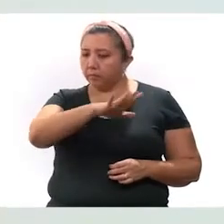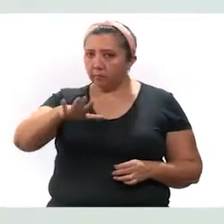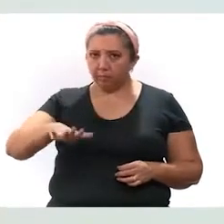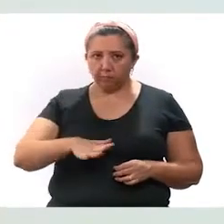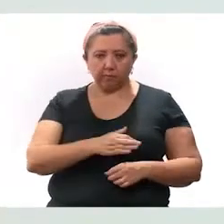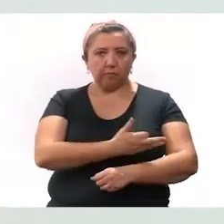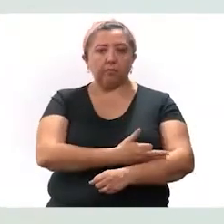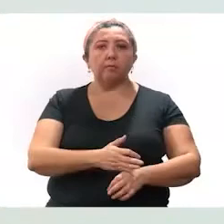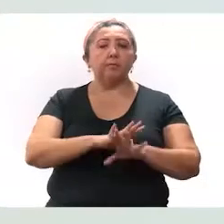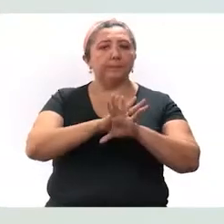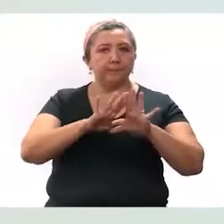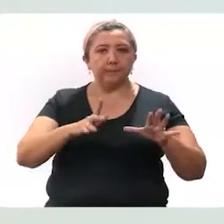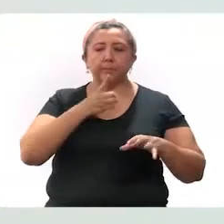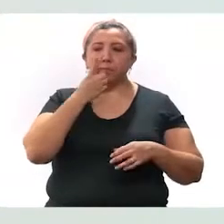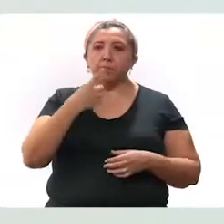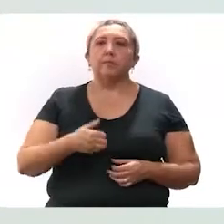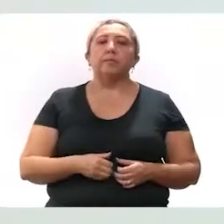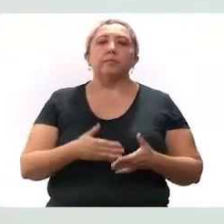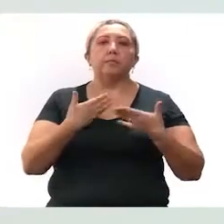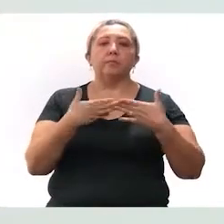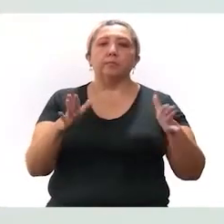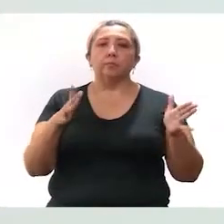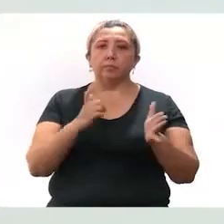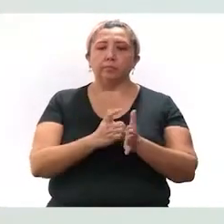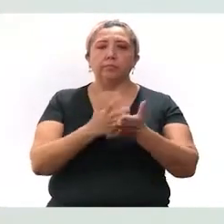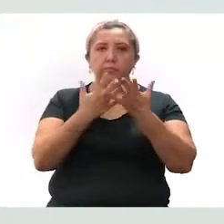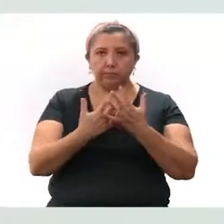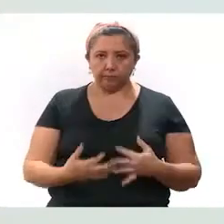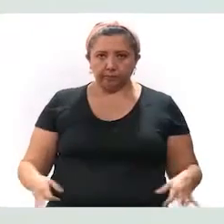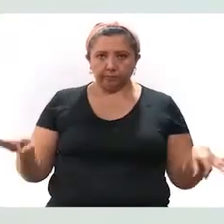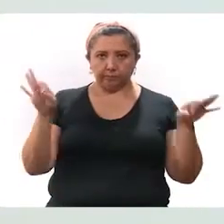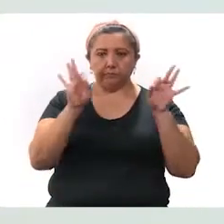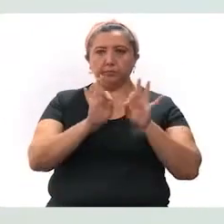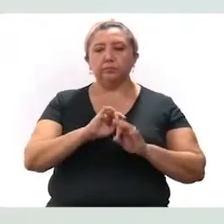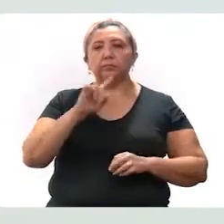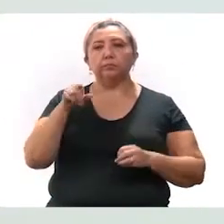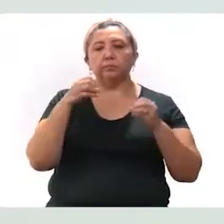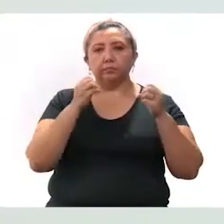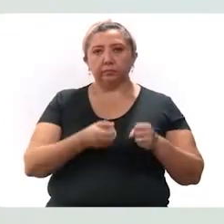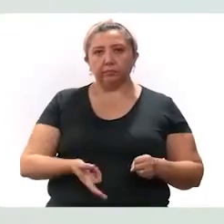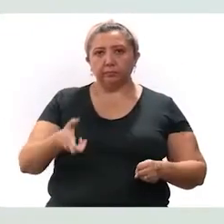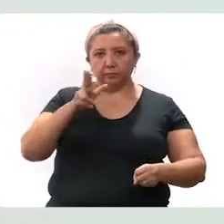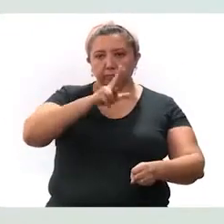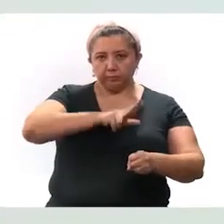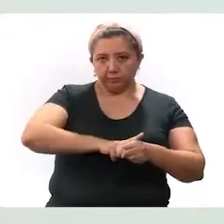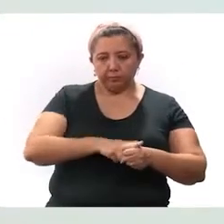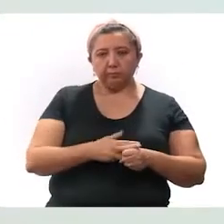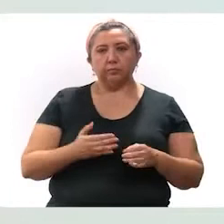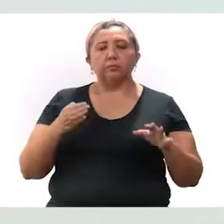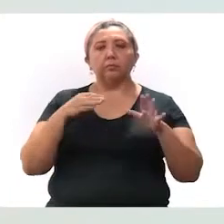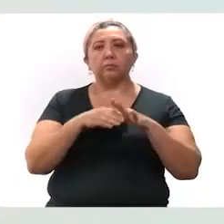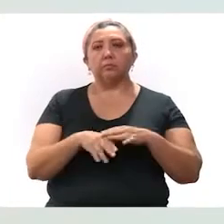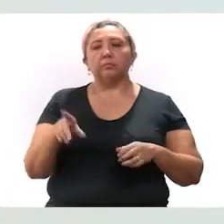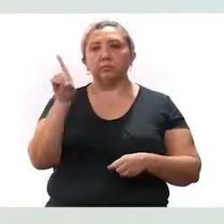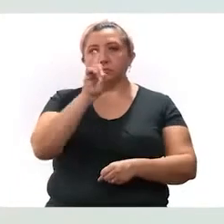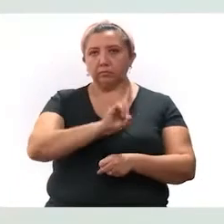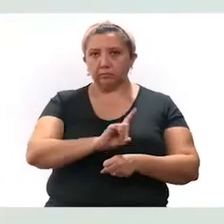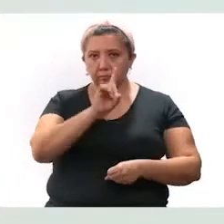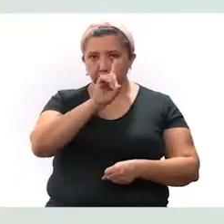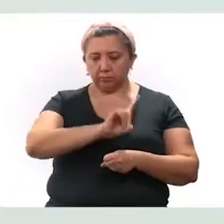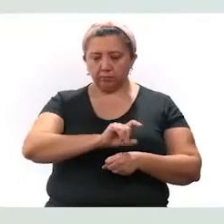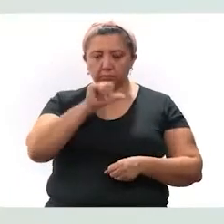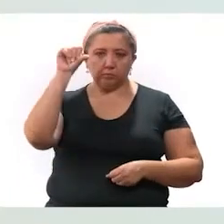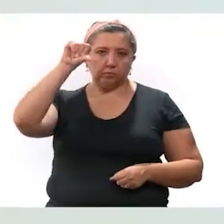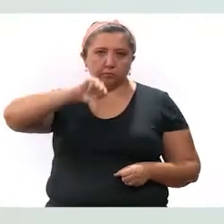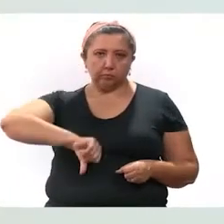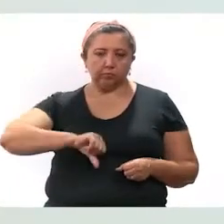familias. Como se ha señalado, en la reapertura económica los datos más importantes son la ocupación hospitalaria y los ingresos diarios.